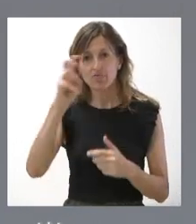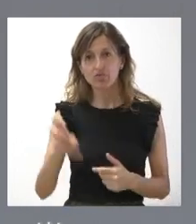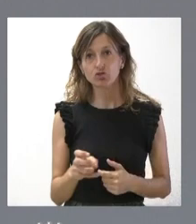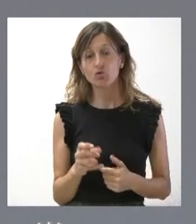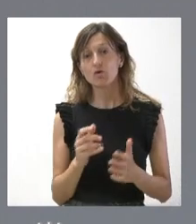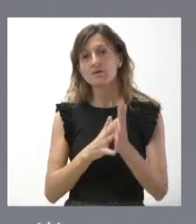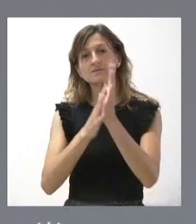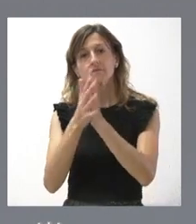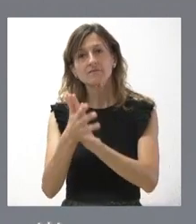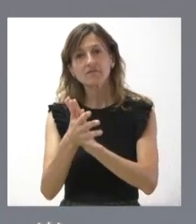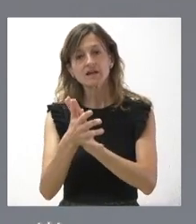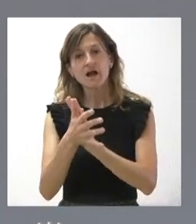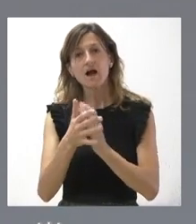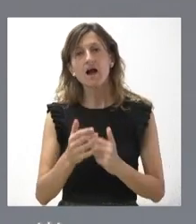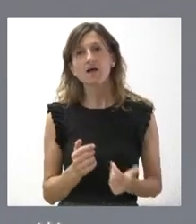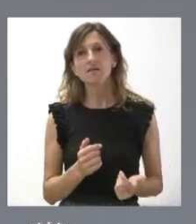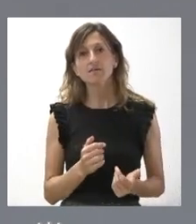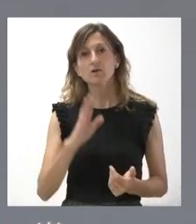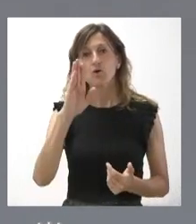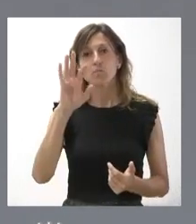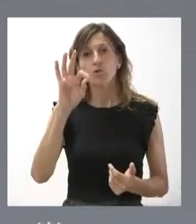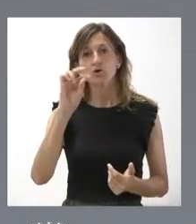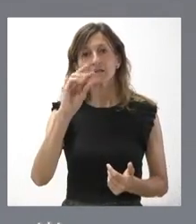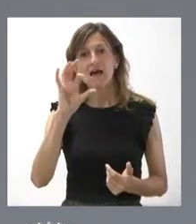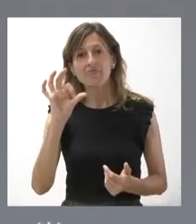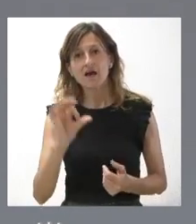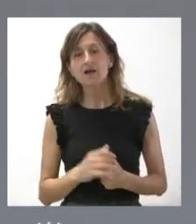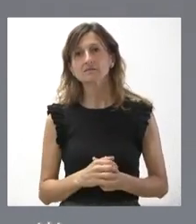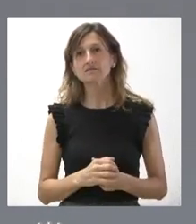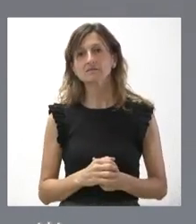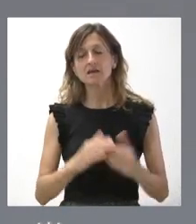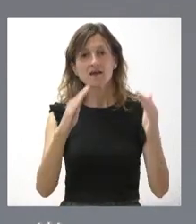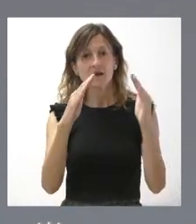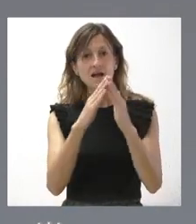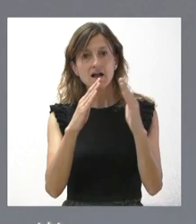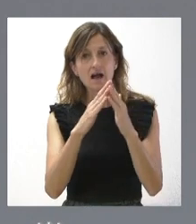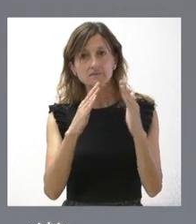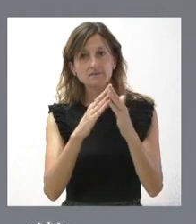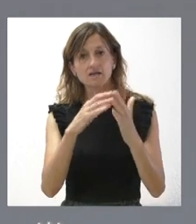refiriendo fundamentalmente a las posadas, a las casas